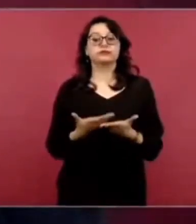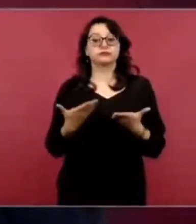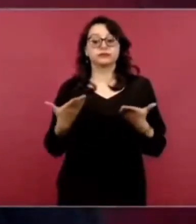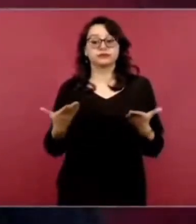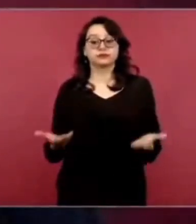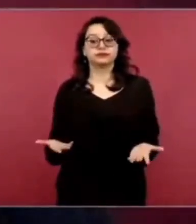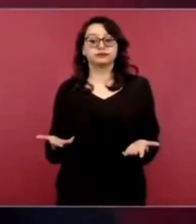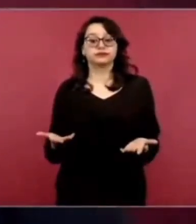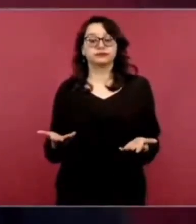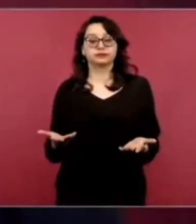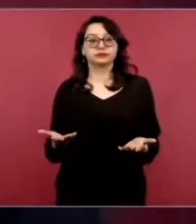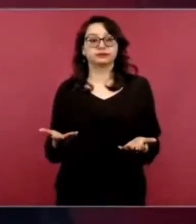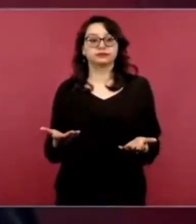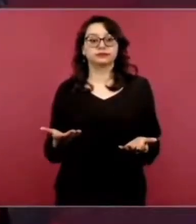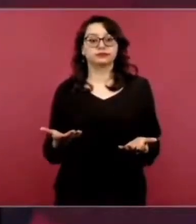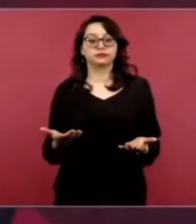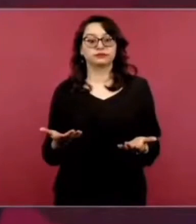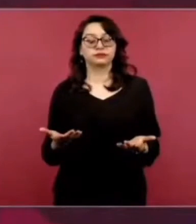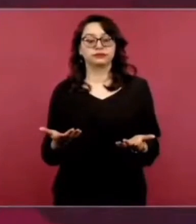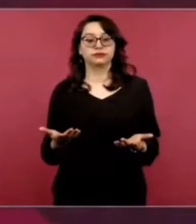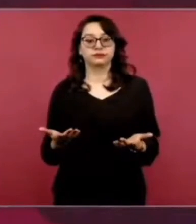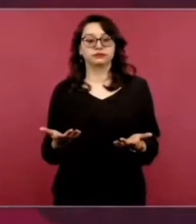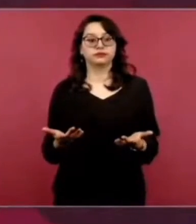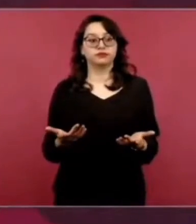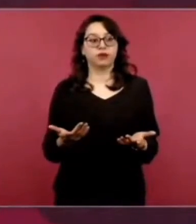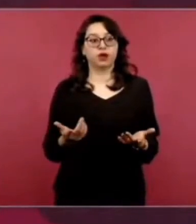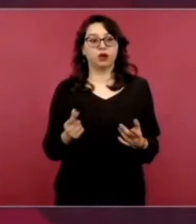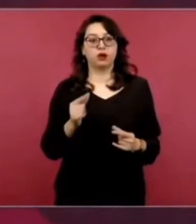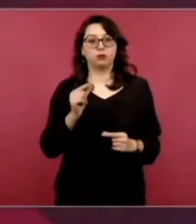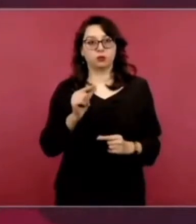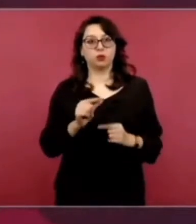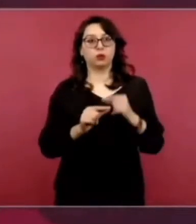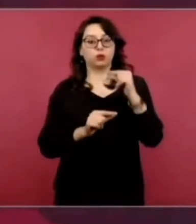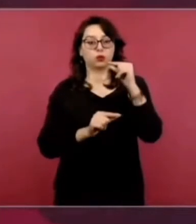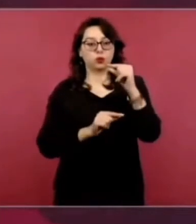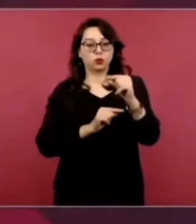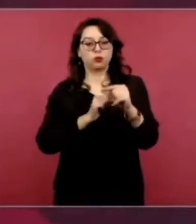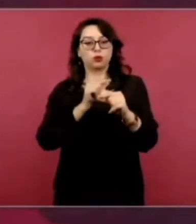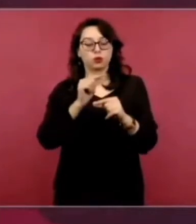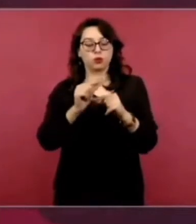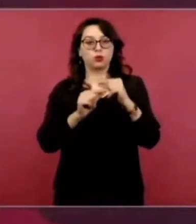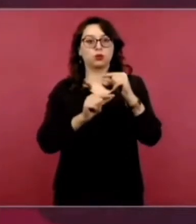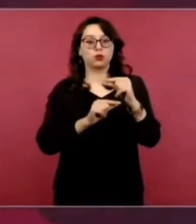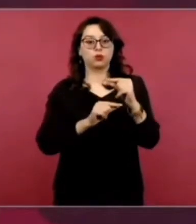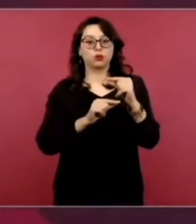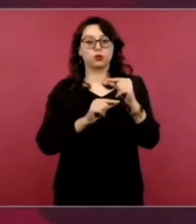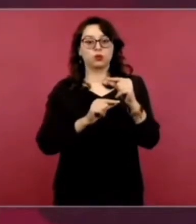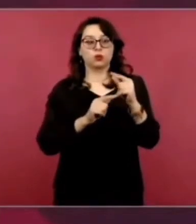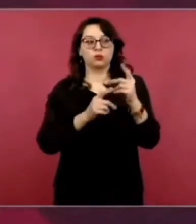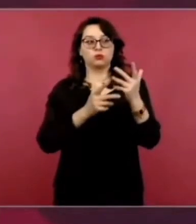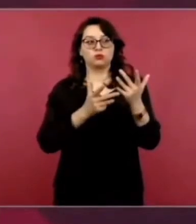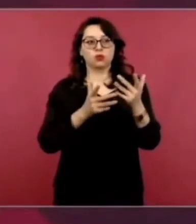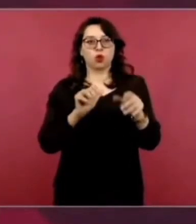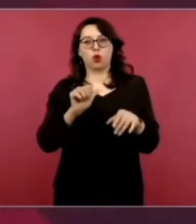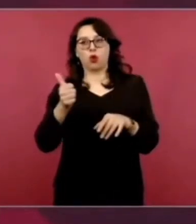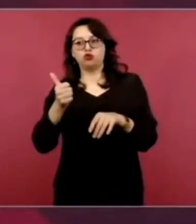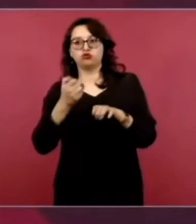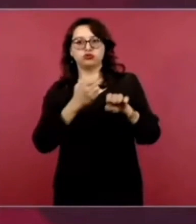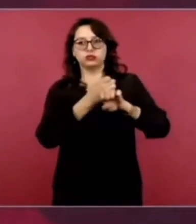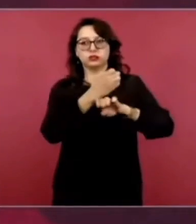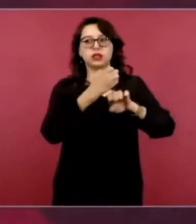porque hay mucha demanda de fuerza de trabajo en todo el país,